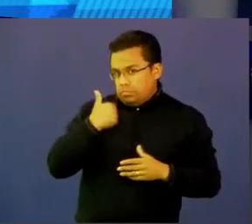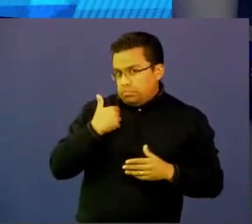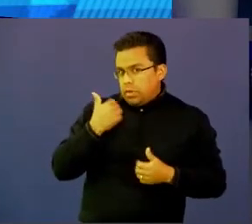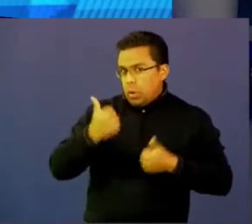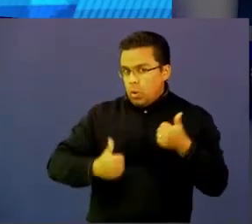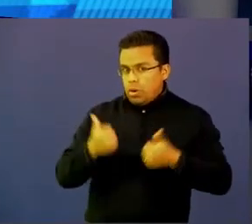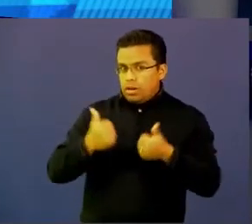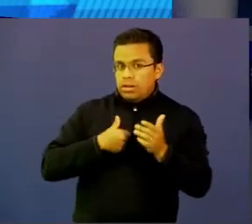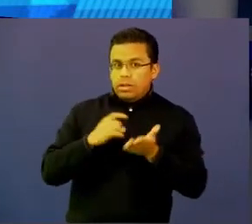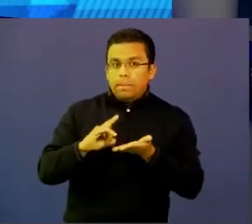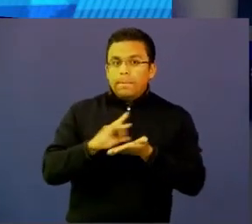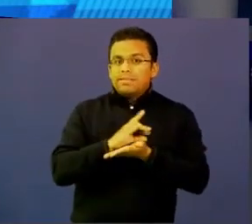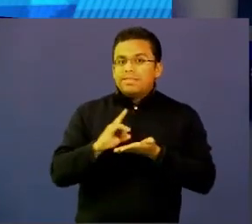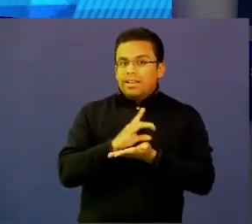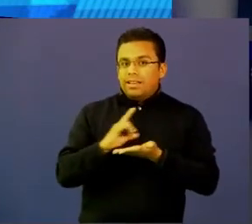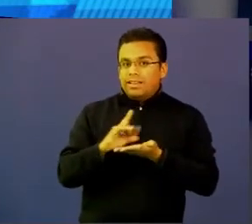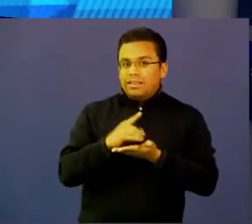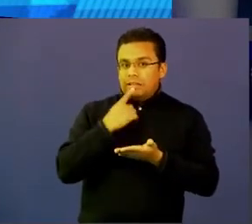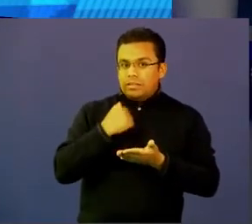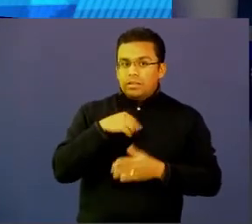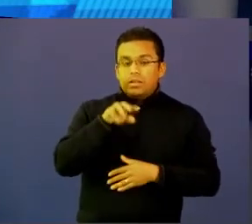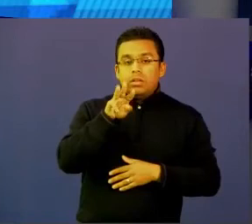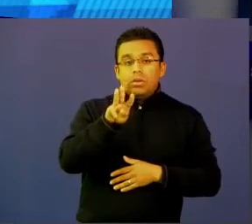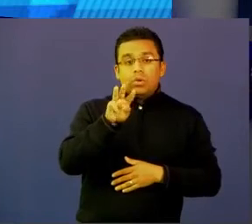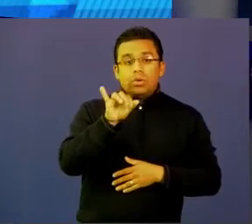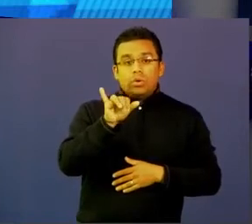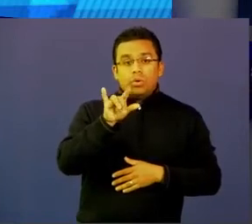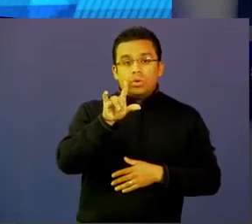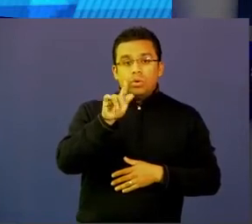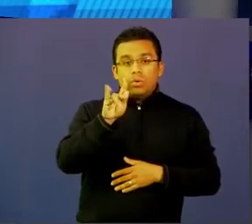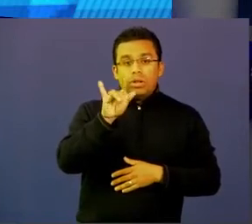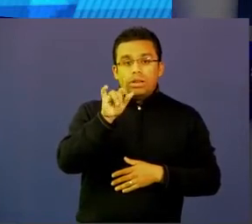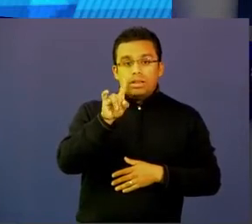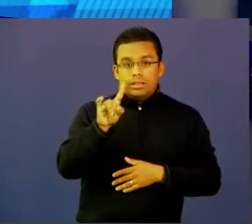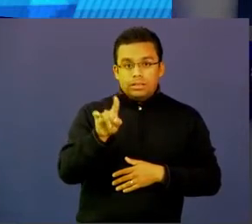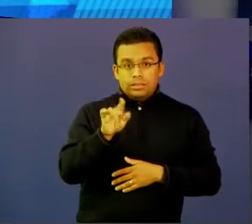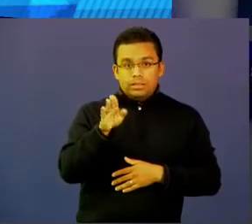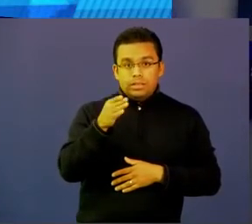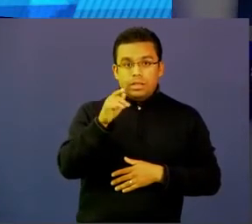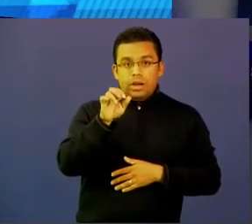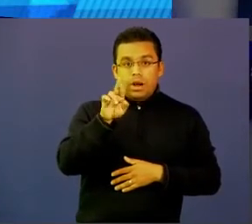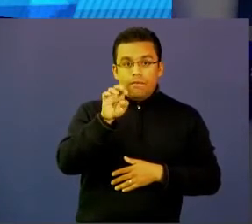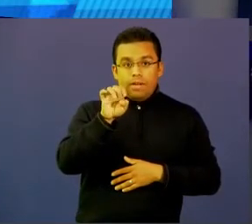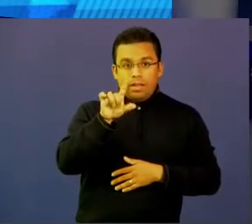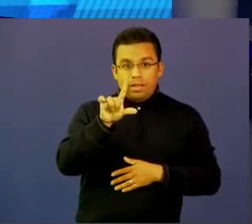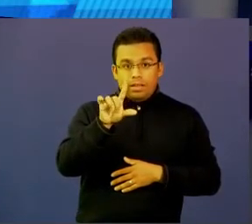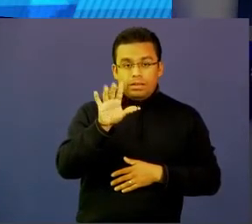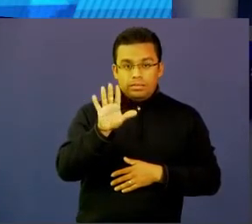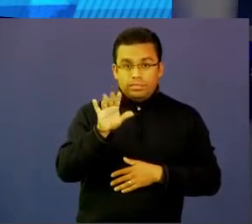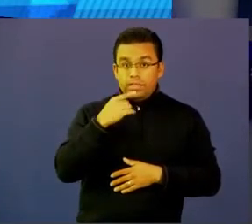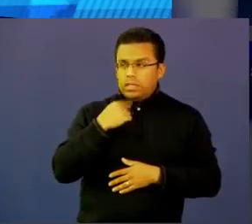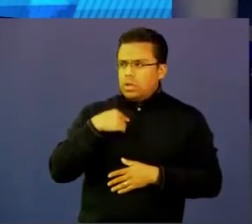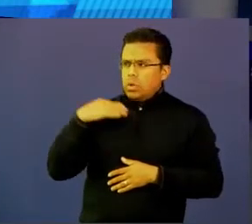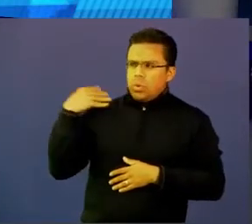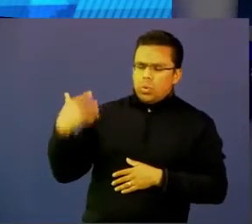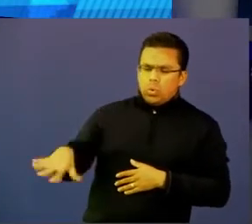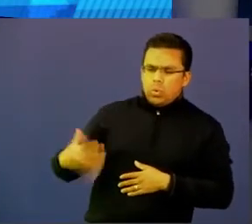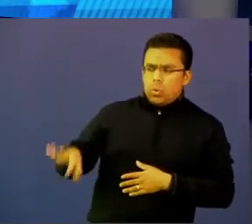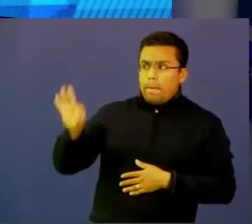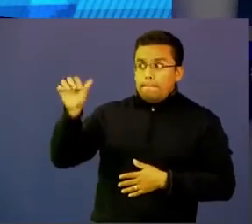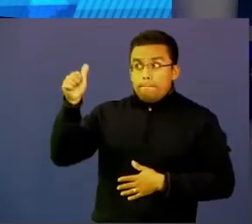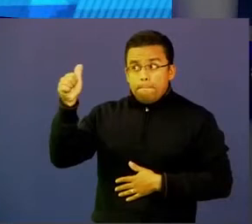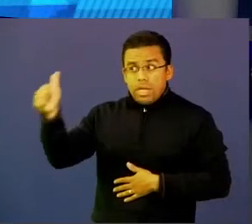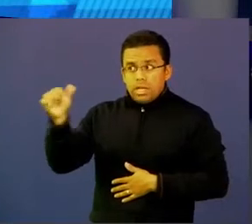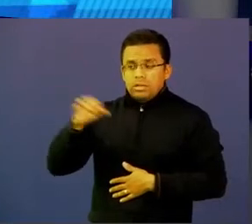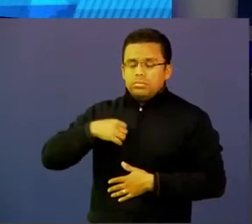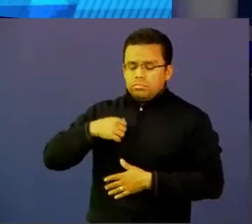por unos mensajes. Wilkis Rafael Barragán García nos dice, muy enriquecedora la charla, estamos